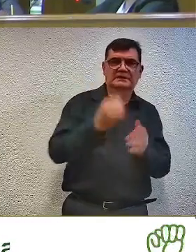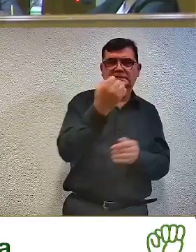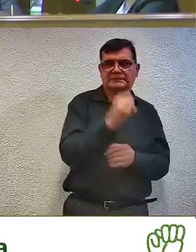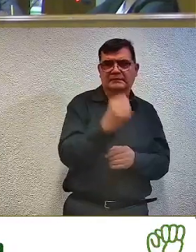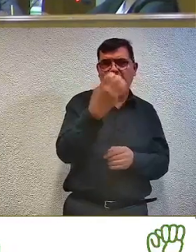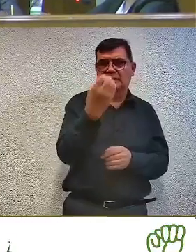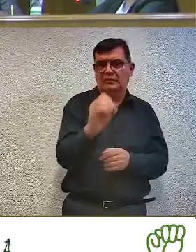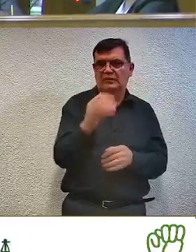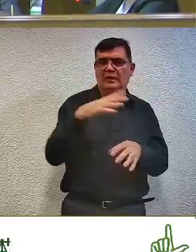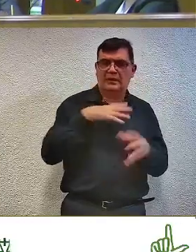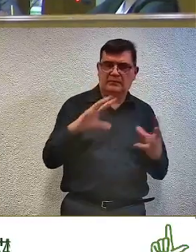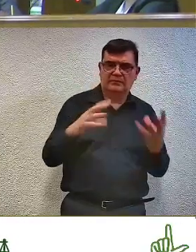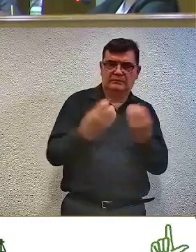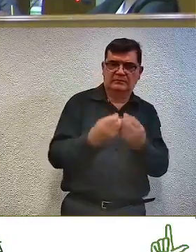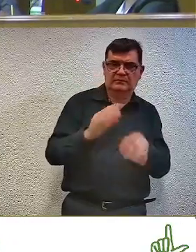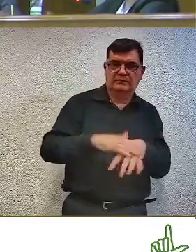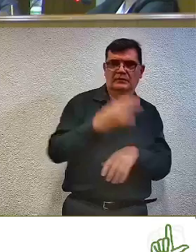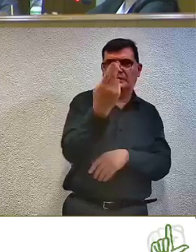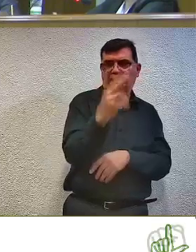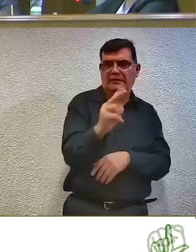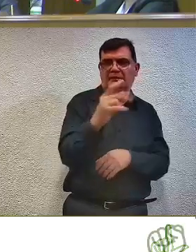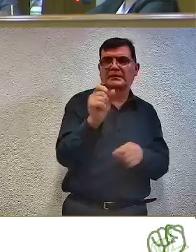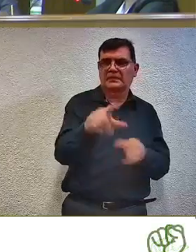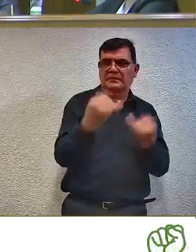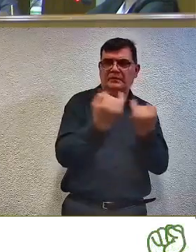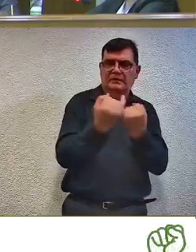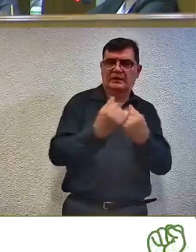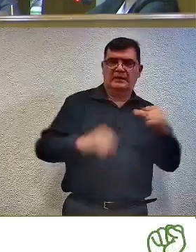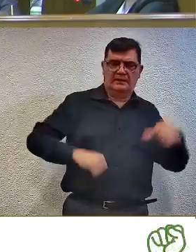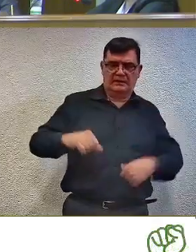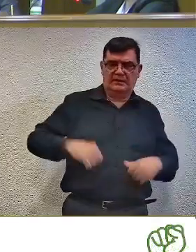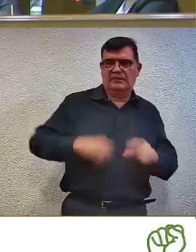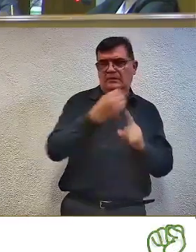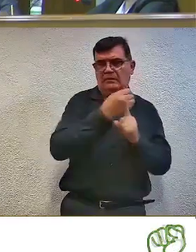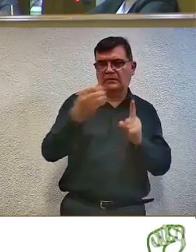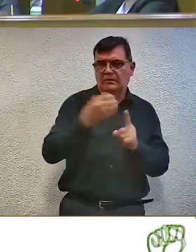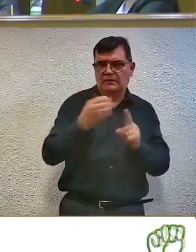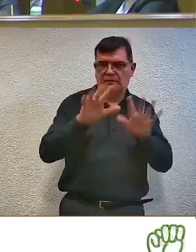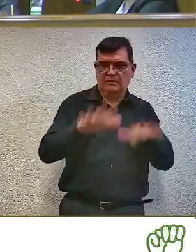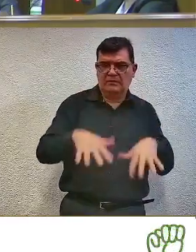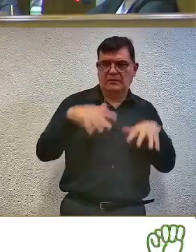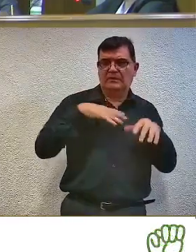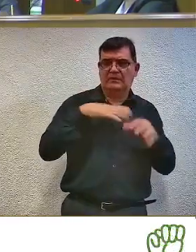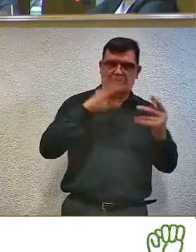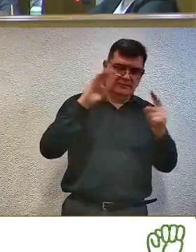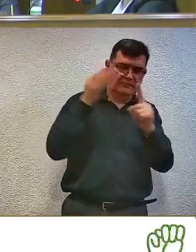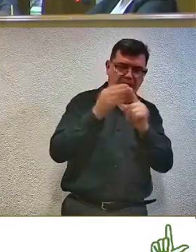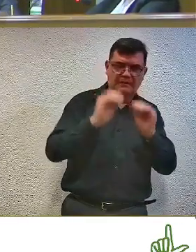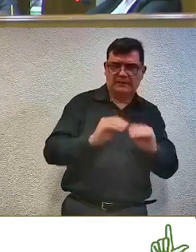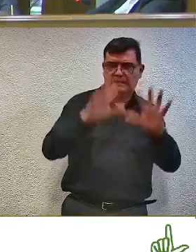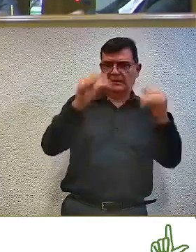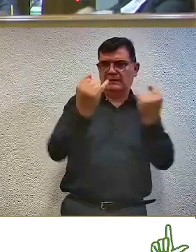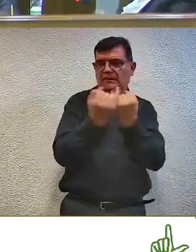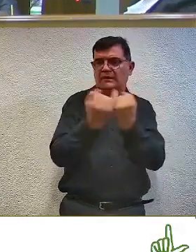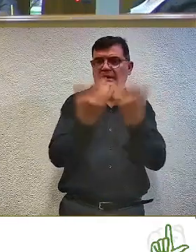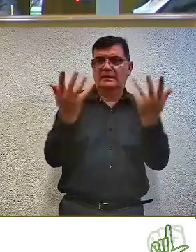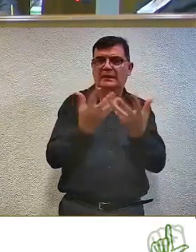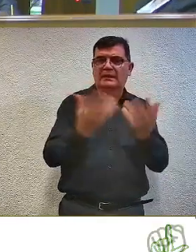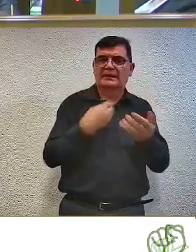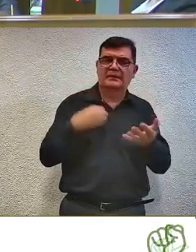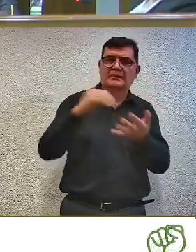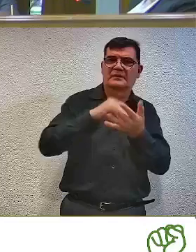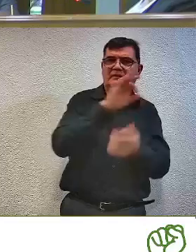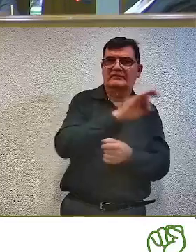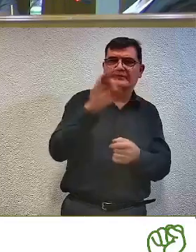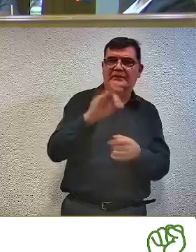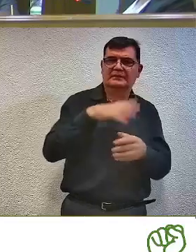septiembre-octubre, sumándose el mes de noviembre tanto de actividades ordinarias permanentes y específicas al vencerse la fecha